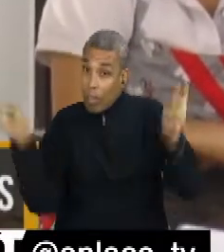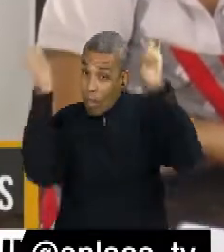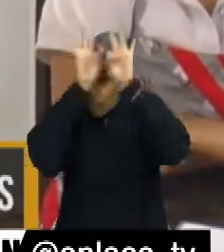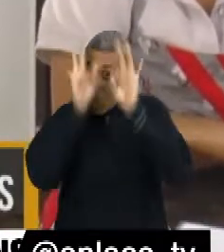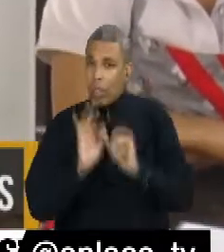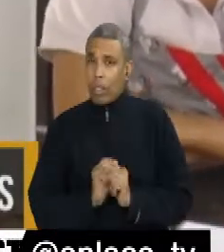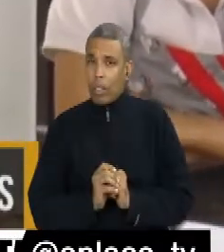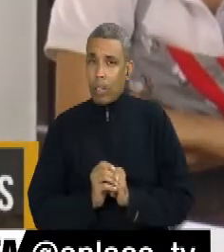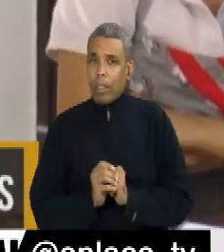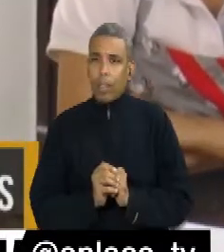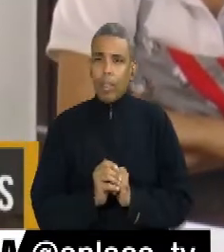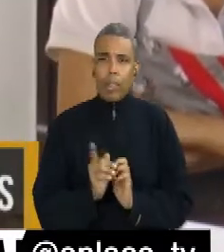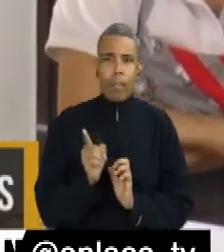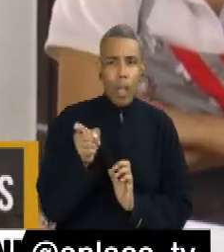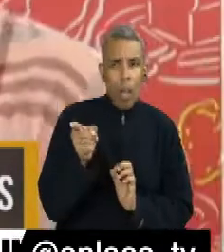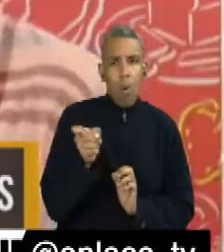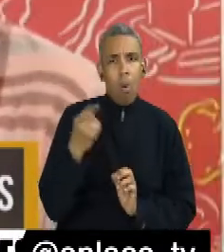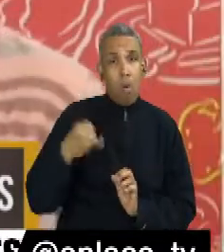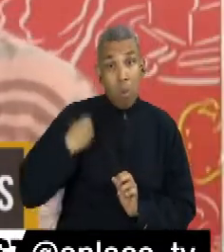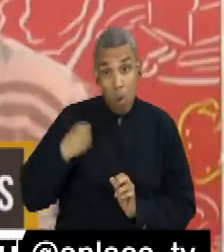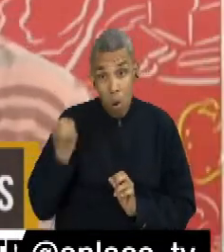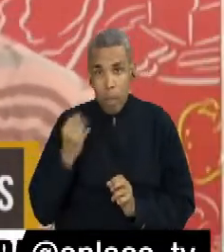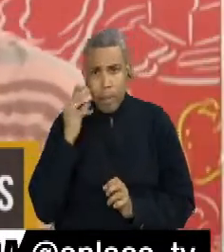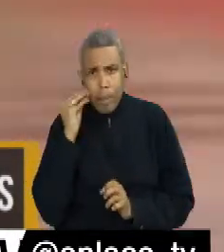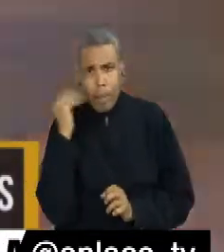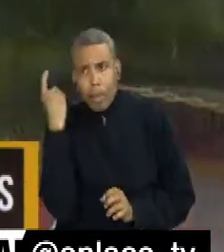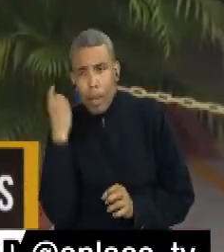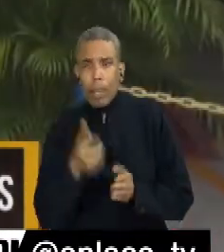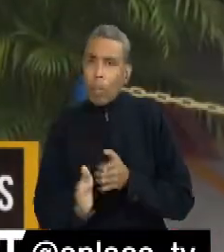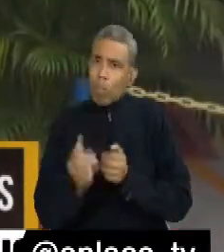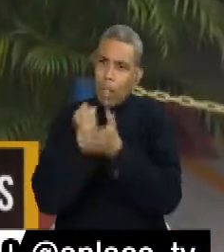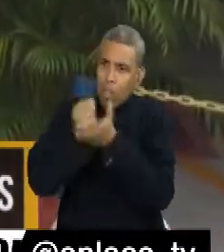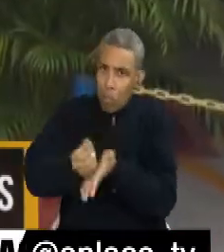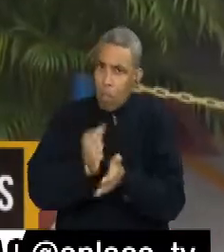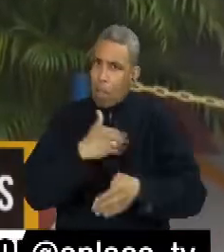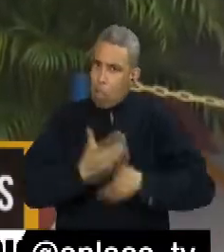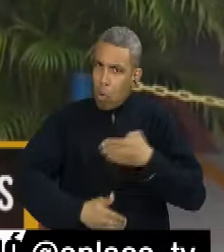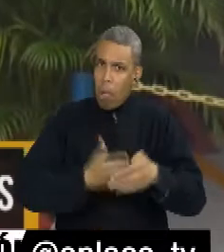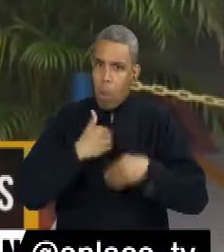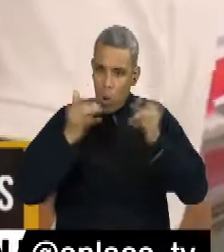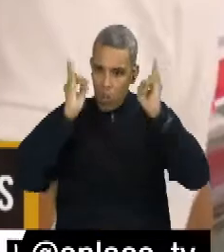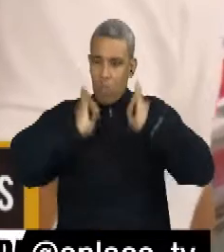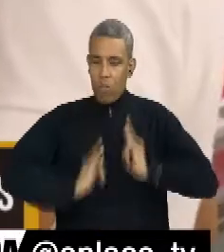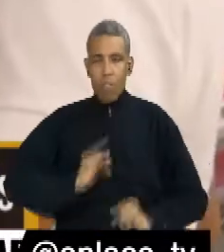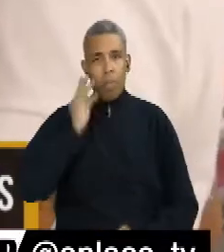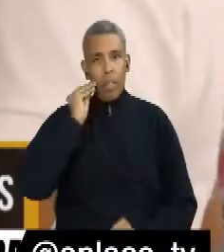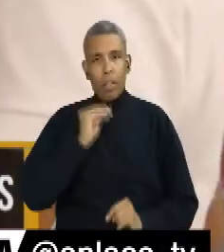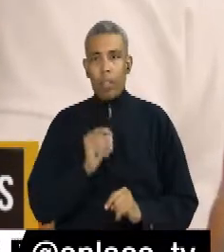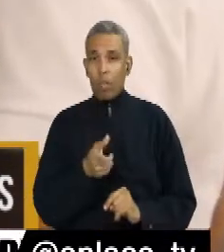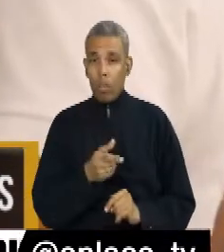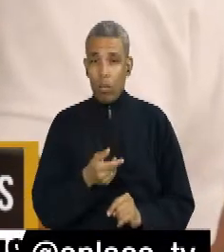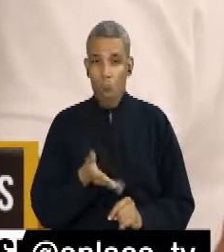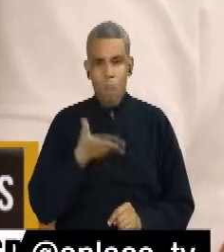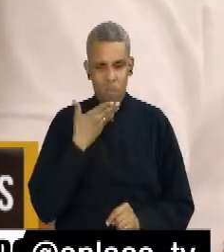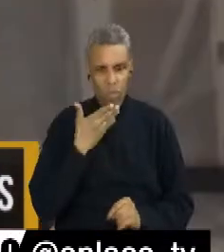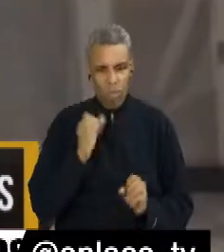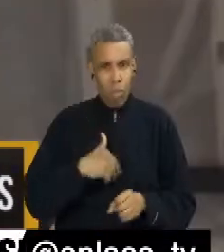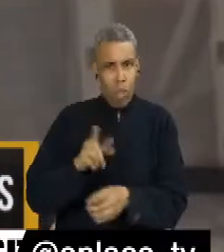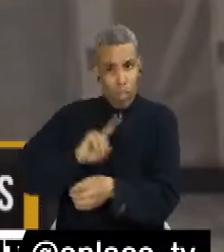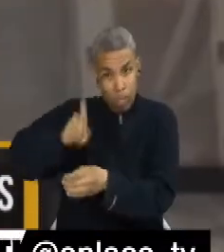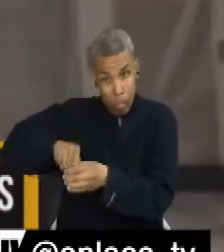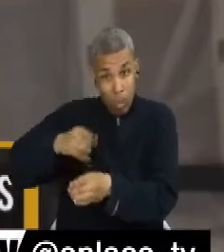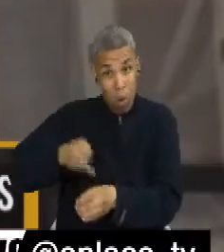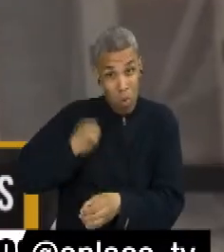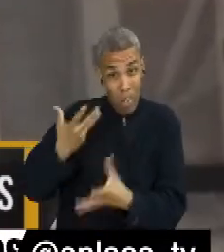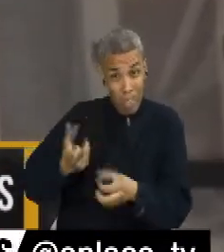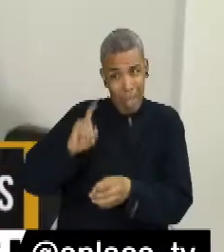que abrirse más paso a la vida laboral, ¿no? Aún hay cupos disponibles para los jóvenes que requieran incursionar en el mundo laboral y